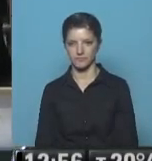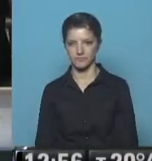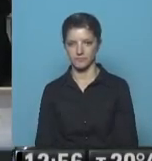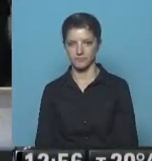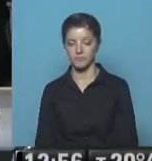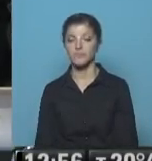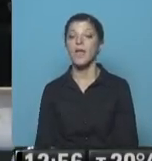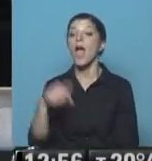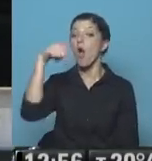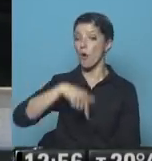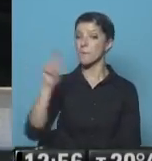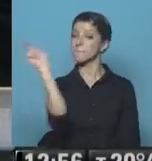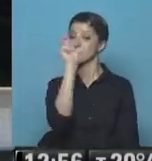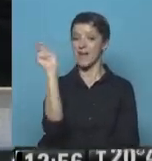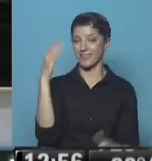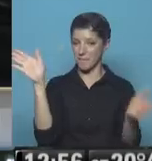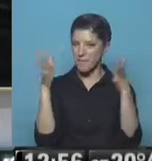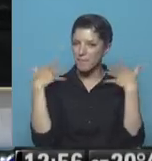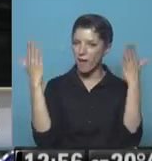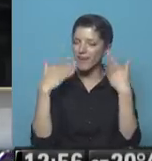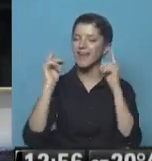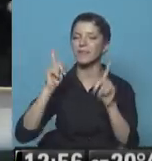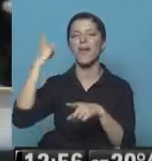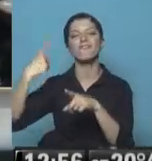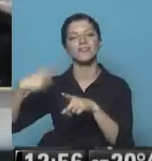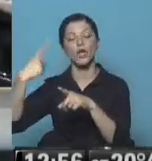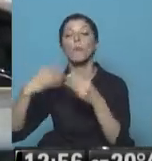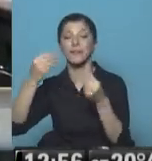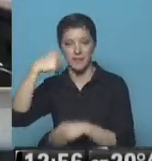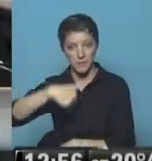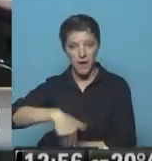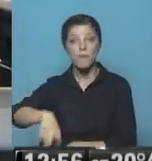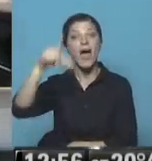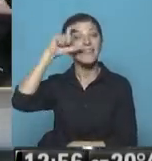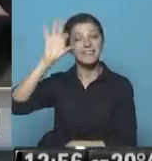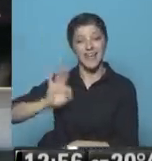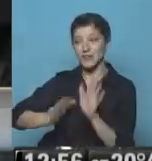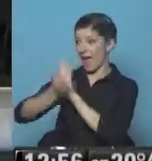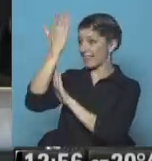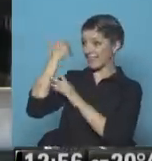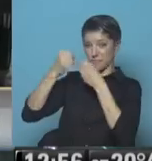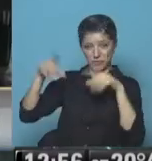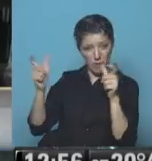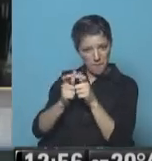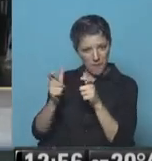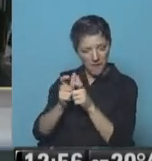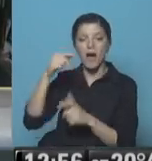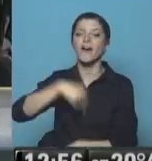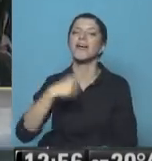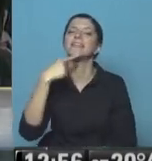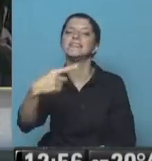4535-0709. Mes de la primavera, mes de festejo también en Visión 7 Internacional, porque cumplimos 10 años, Pedrito. 10 años, tal cual. Como dicen ahora,